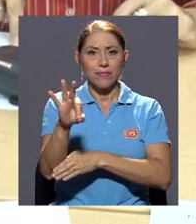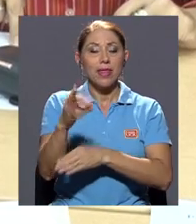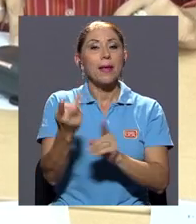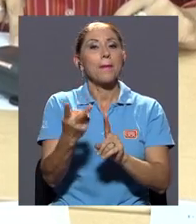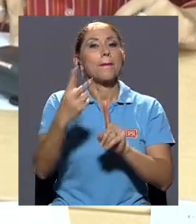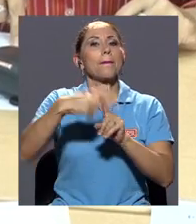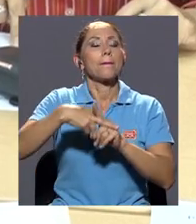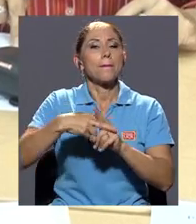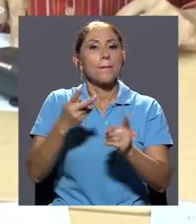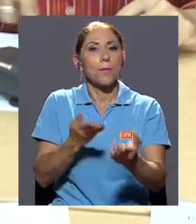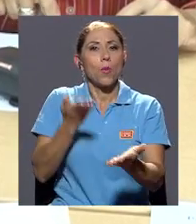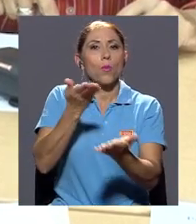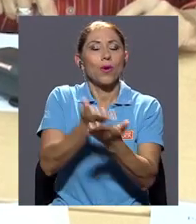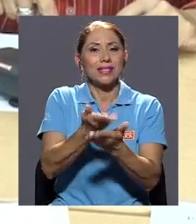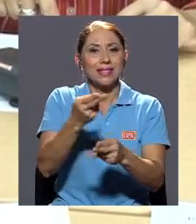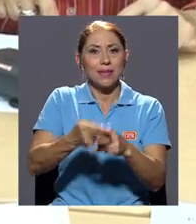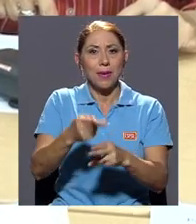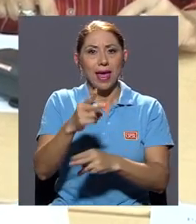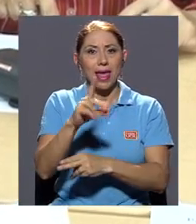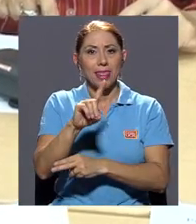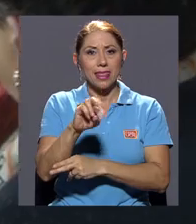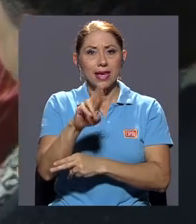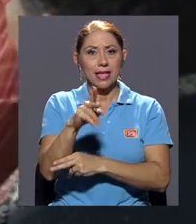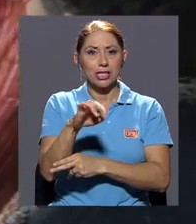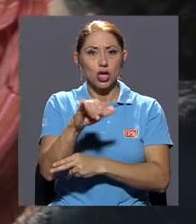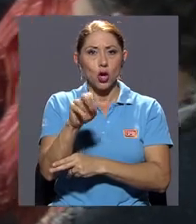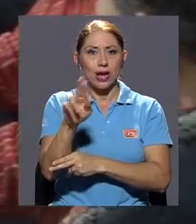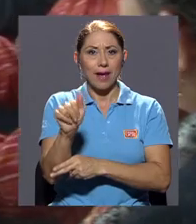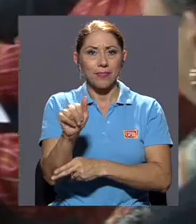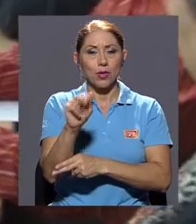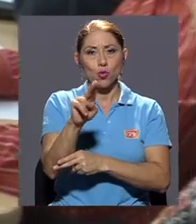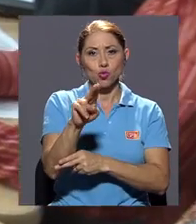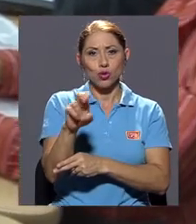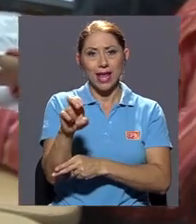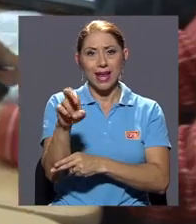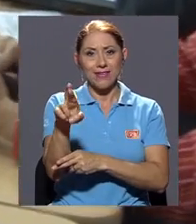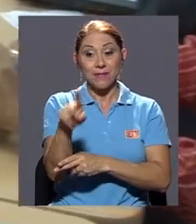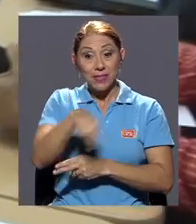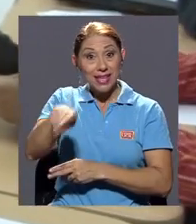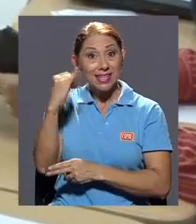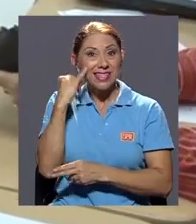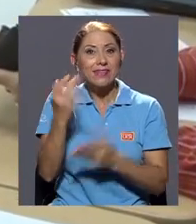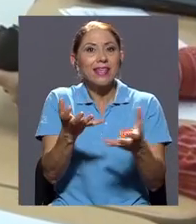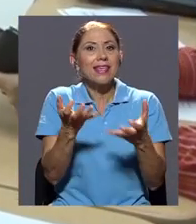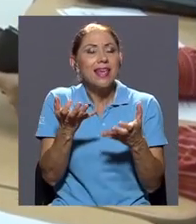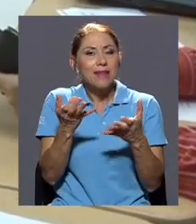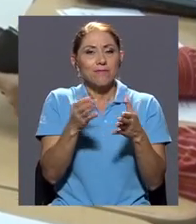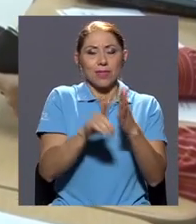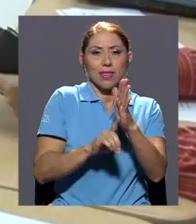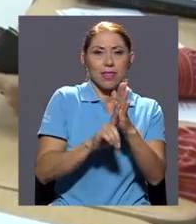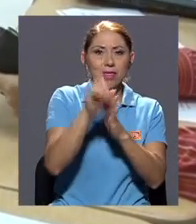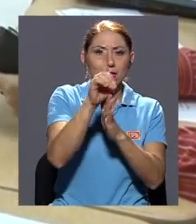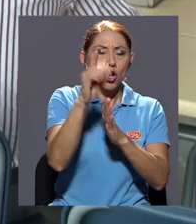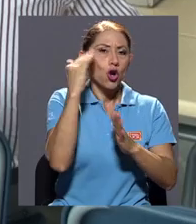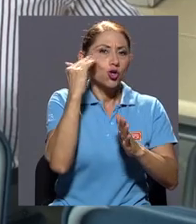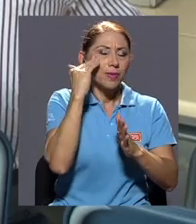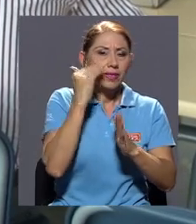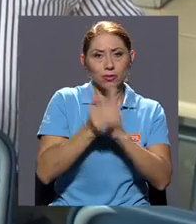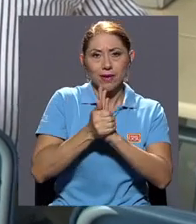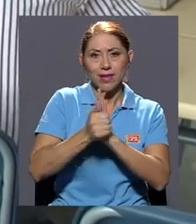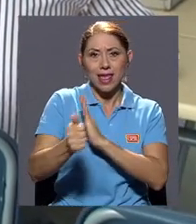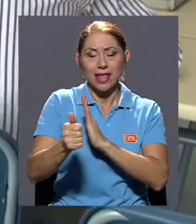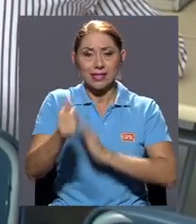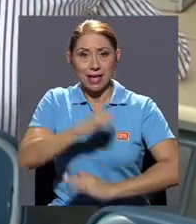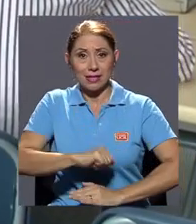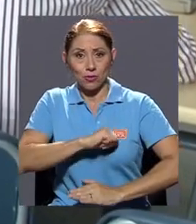UCR. Esta iniciativa del Consejo Universitario busca desarrollar conocimientos, habilidades y actitudes entre los funcionarios